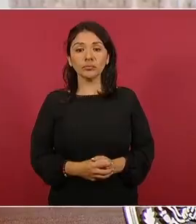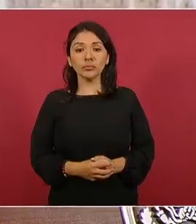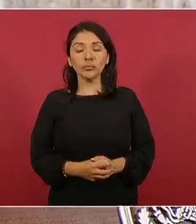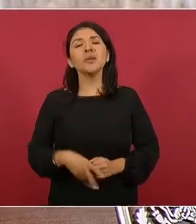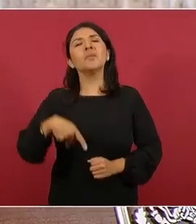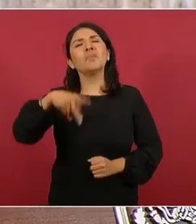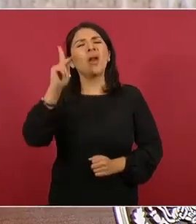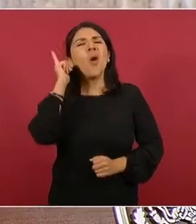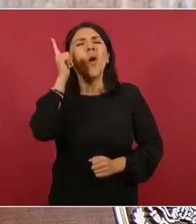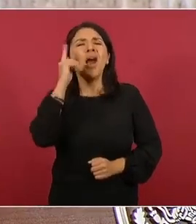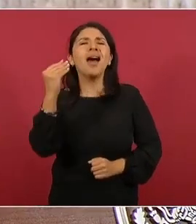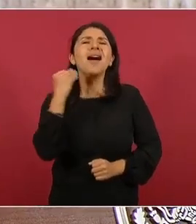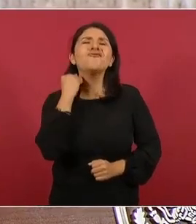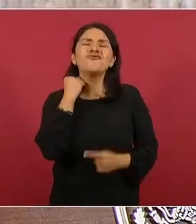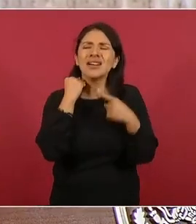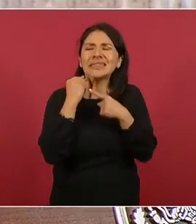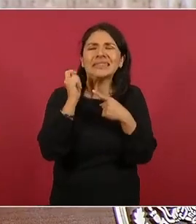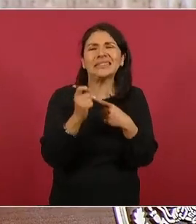sean abogados serios,